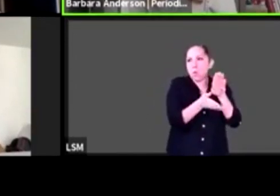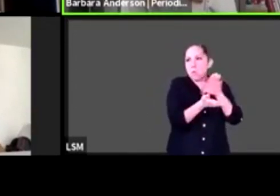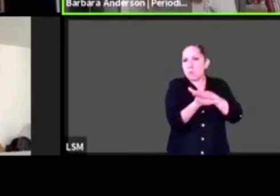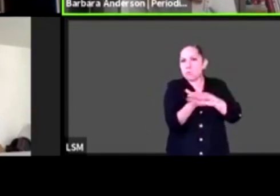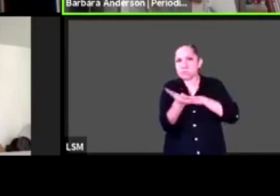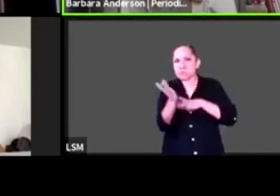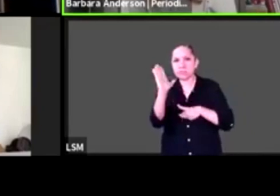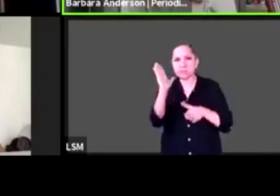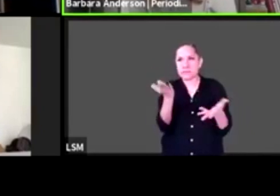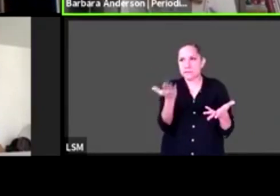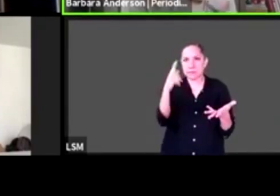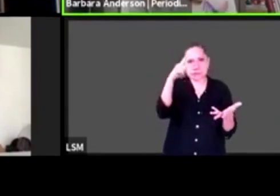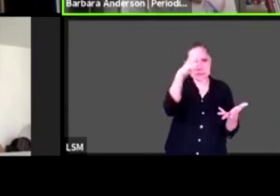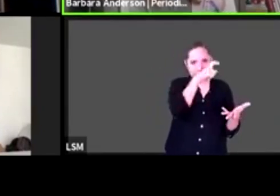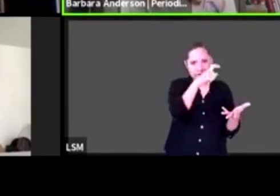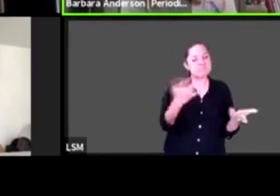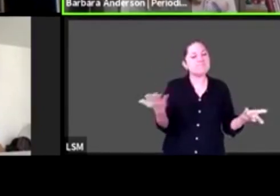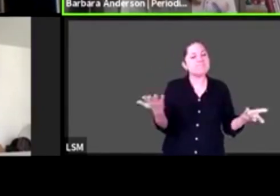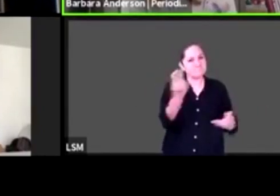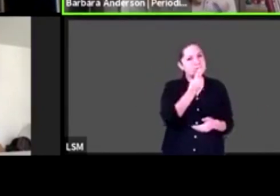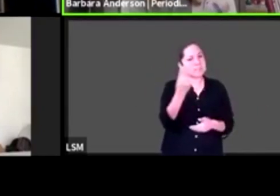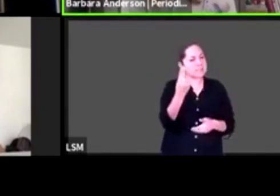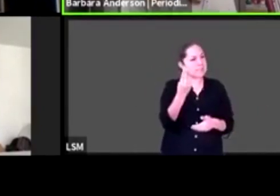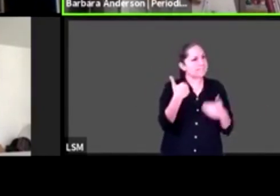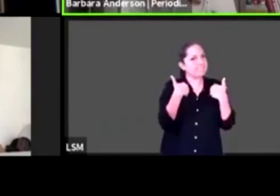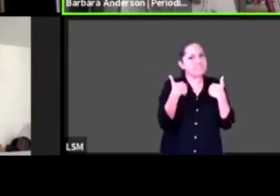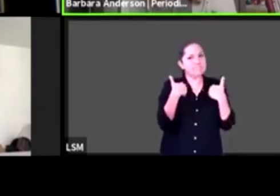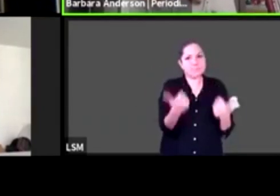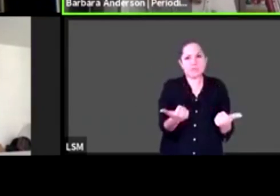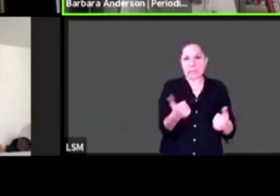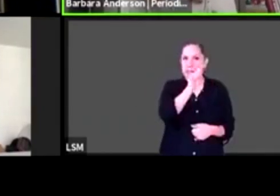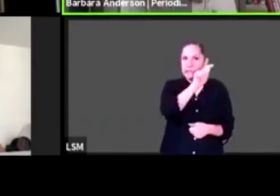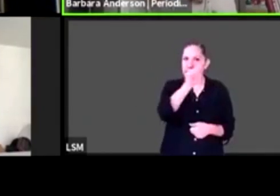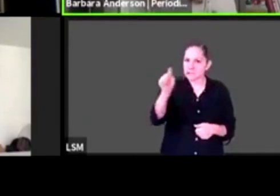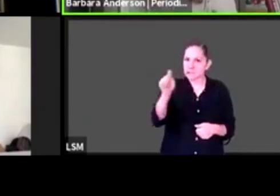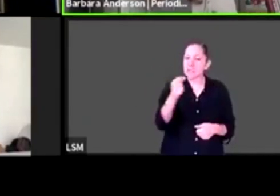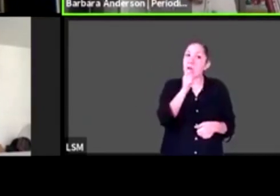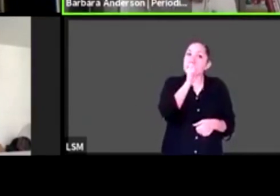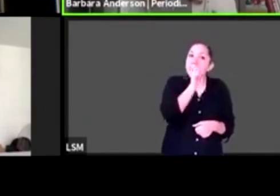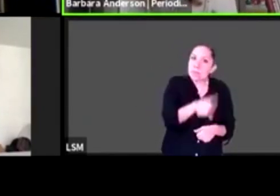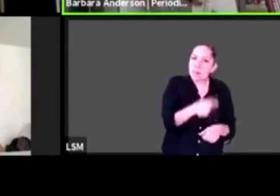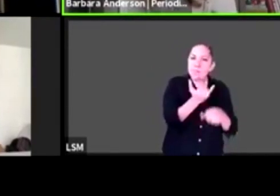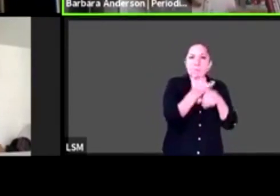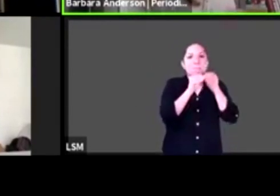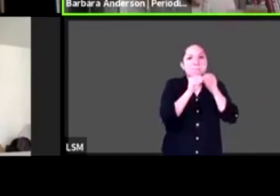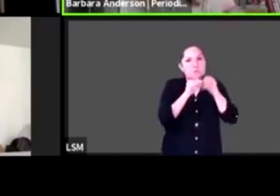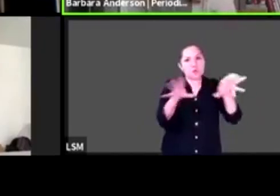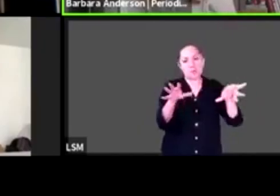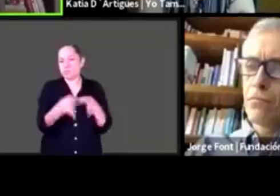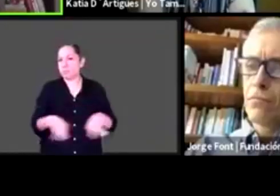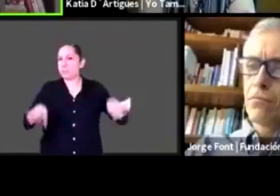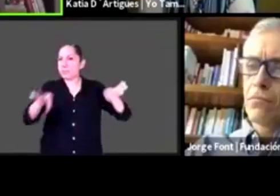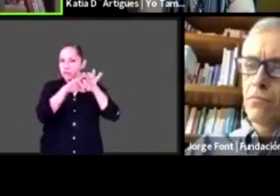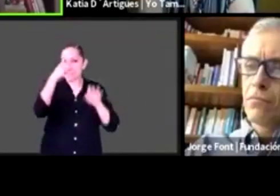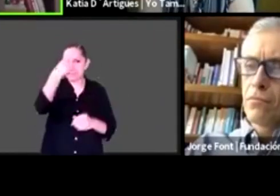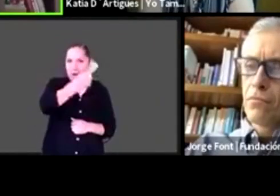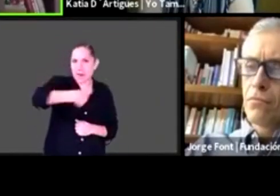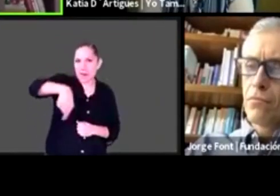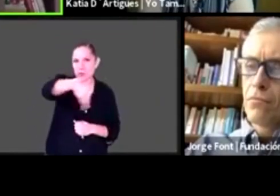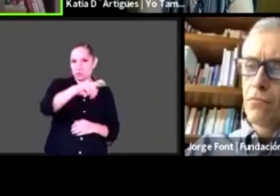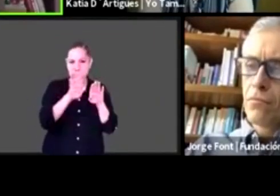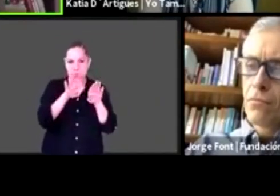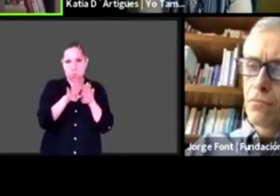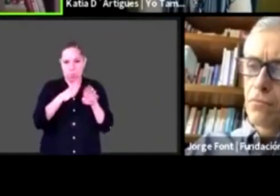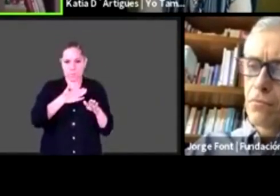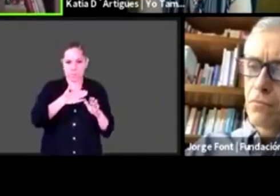universalmente informativo para una cuestión de seguridad pública. Ahora los invito a ver, antes de comenzar con el conversatorio, un